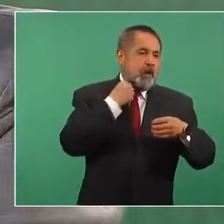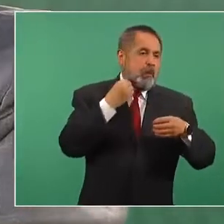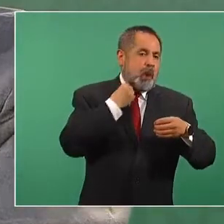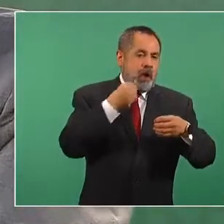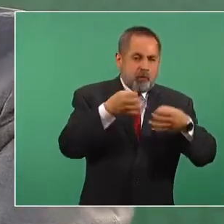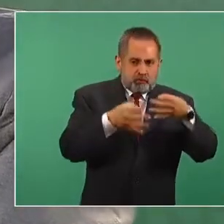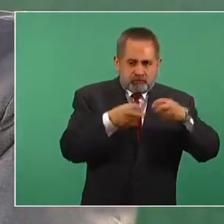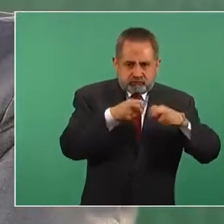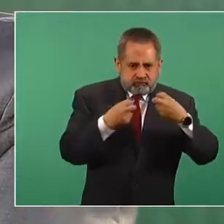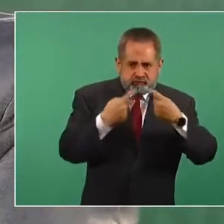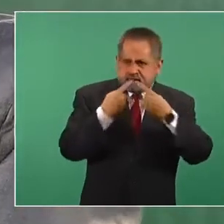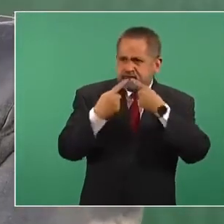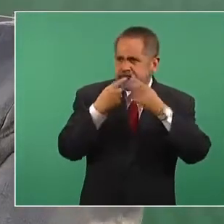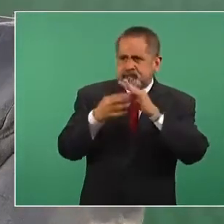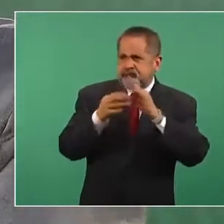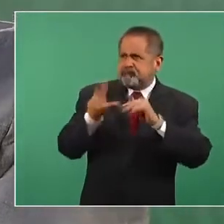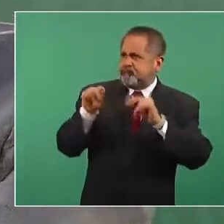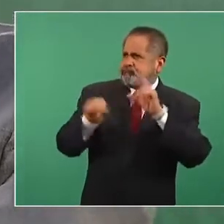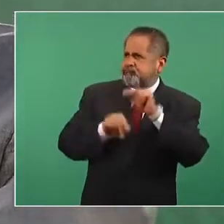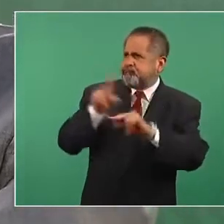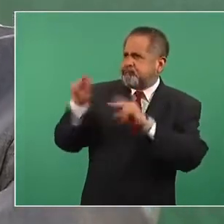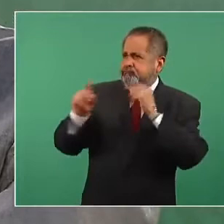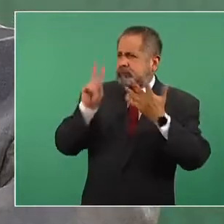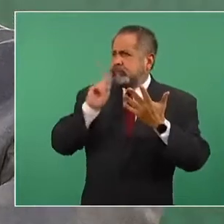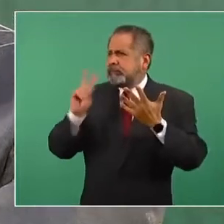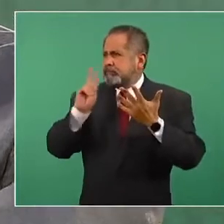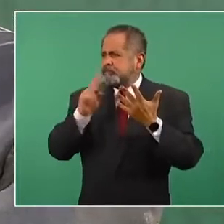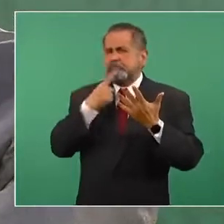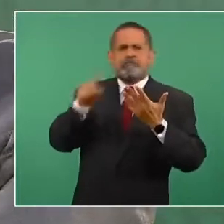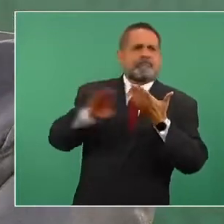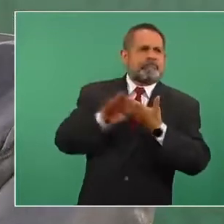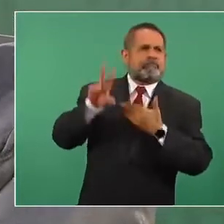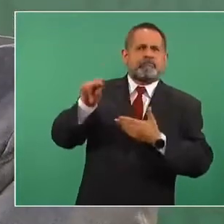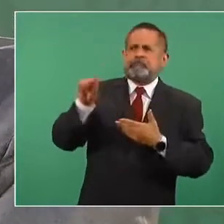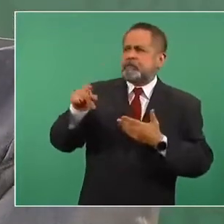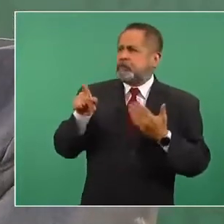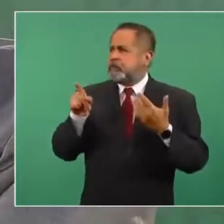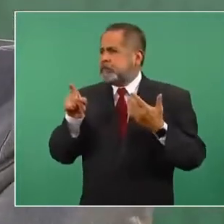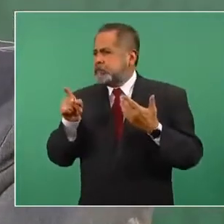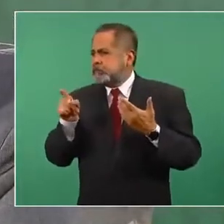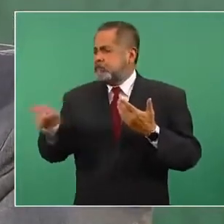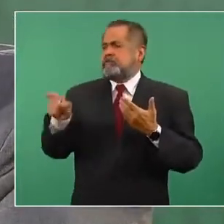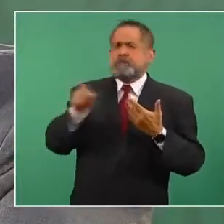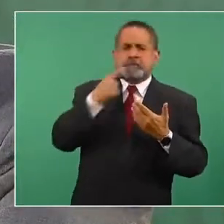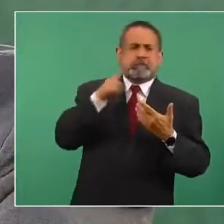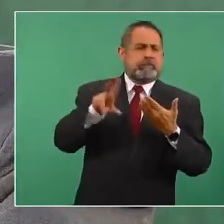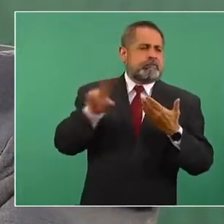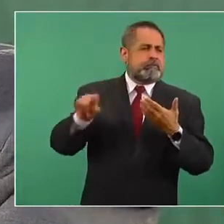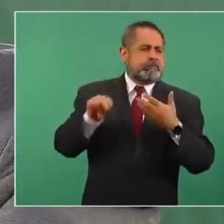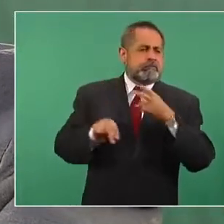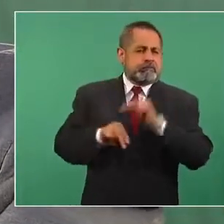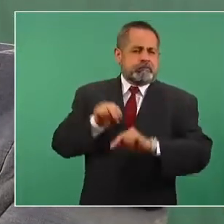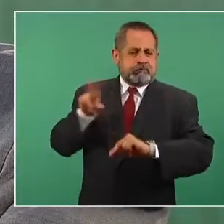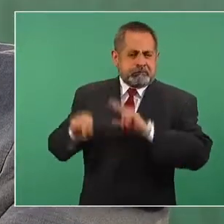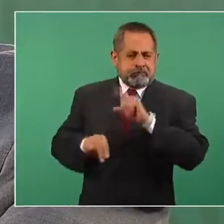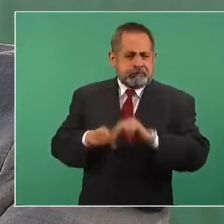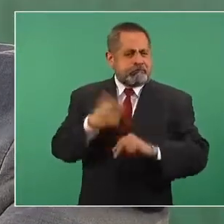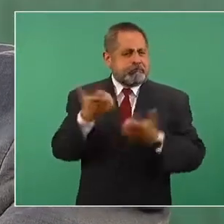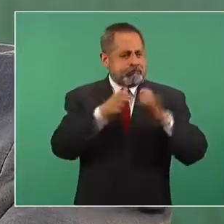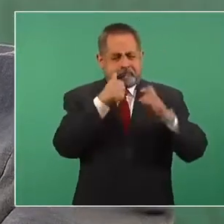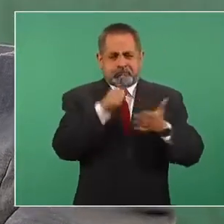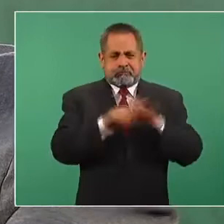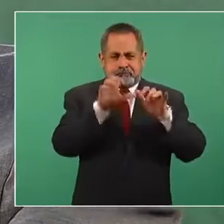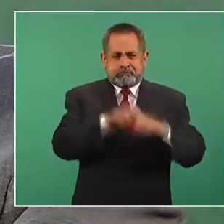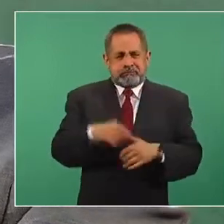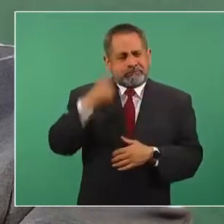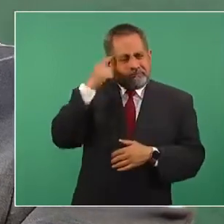para oponerse a todas las obras. Son los que promovieron los amparos para no construir el